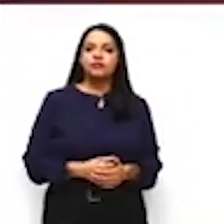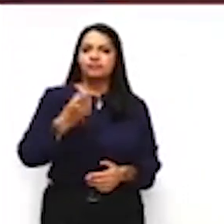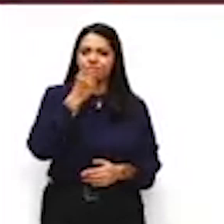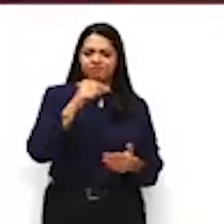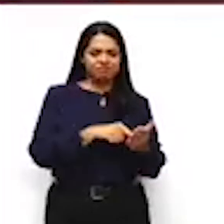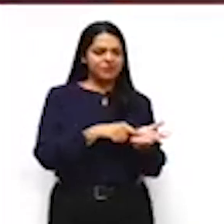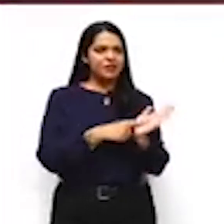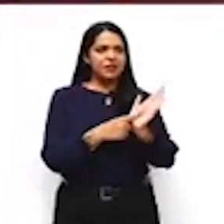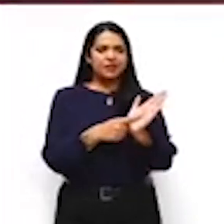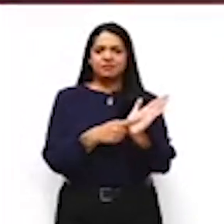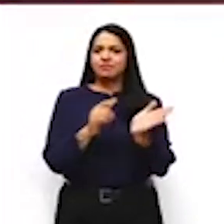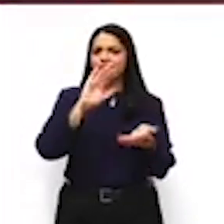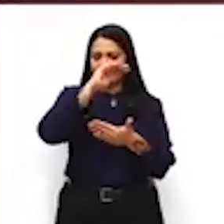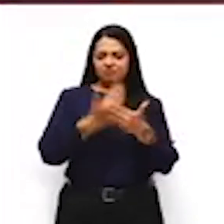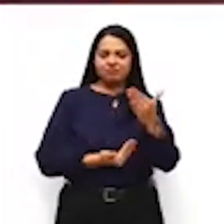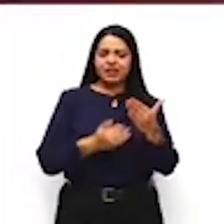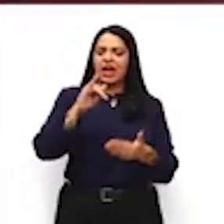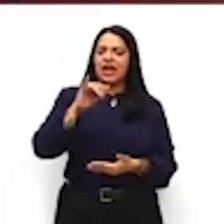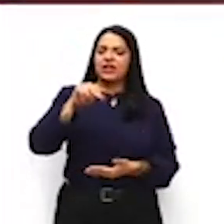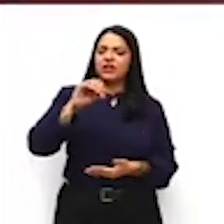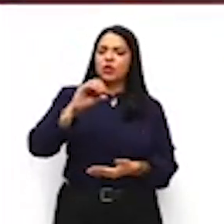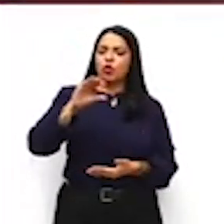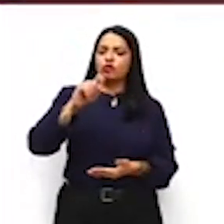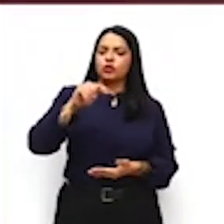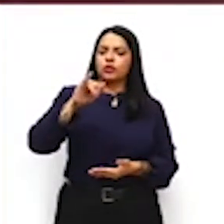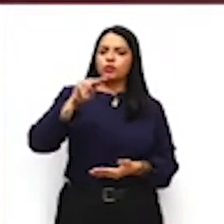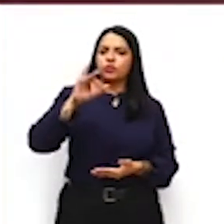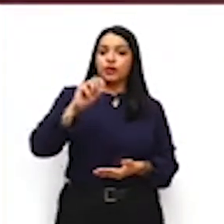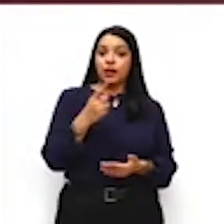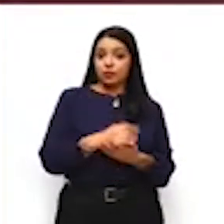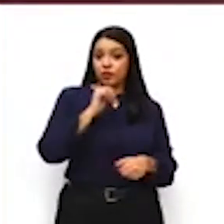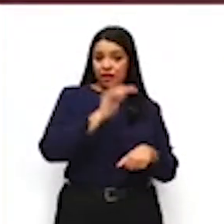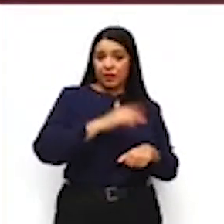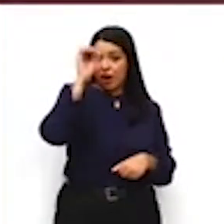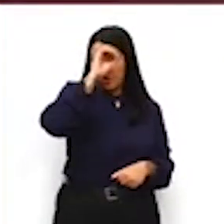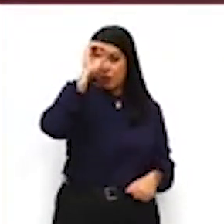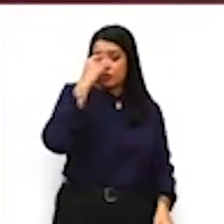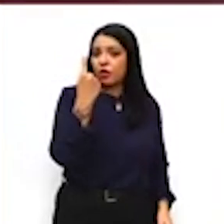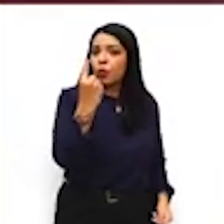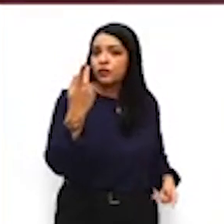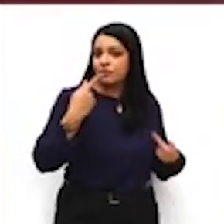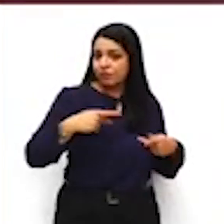declararla inconstitucional por opinión de un ministro de la Corte.